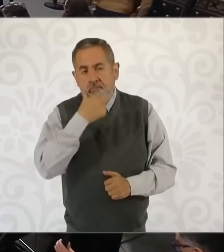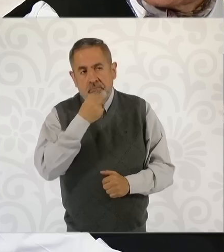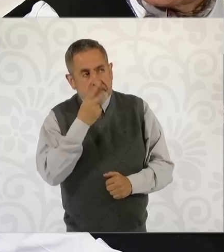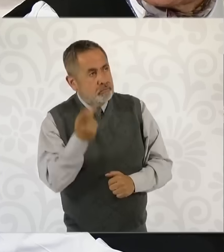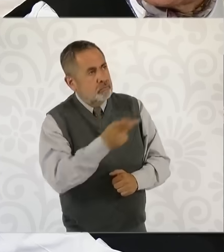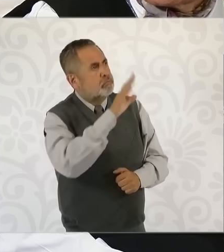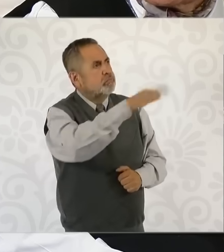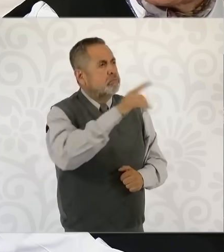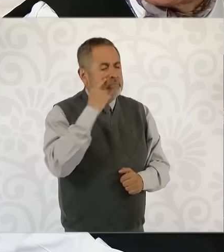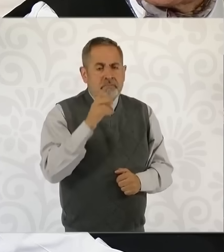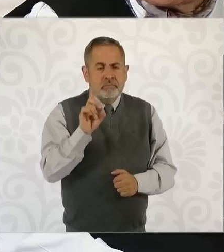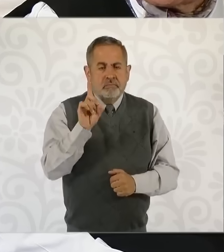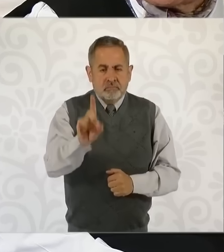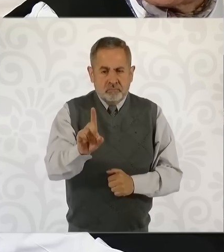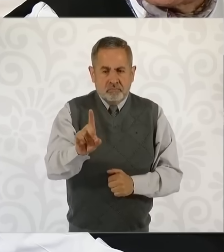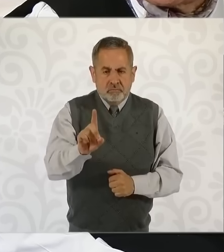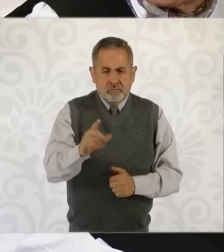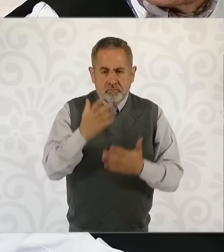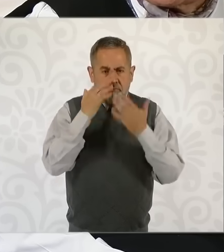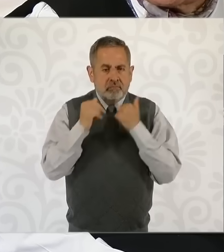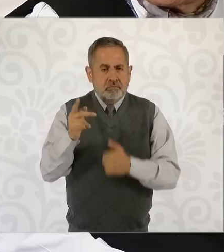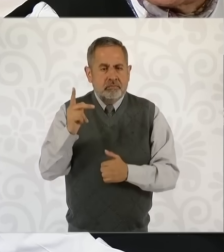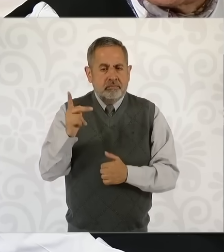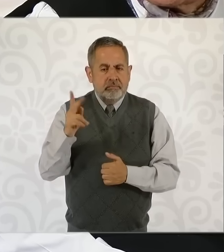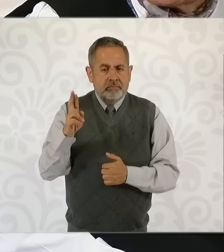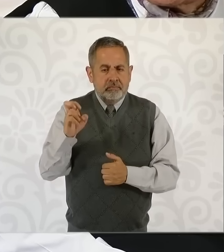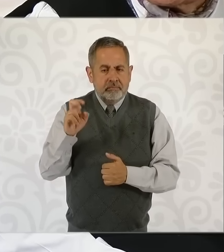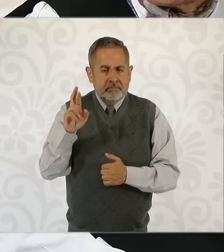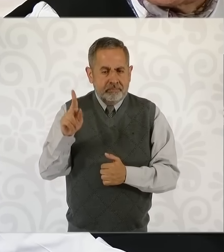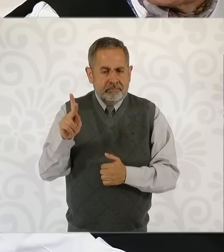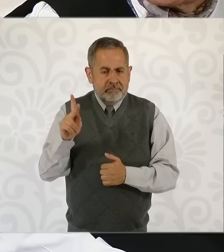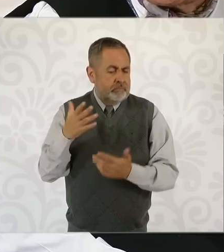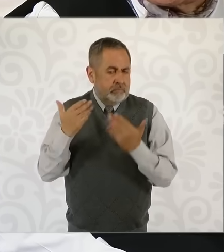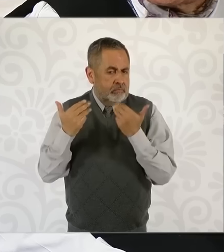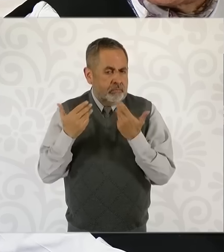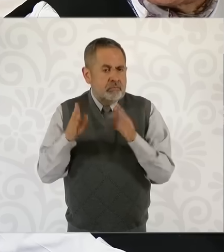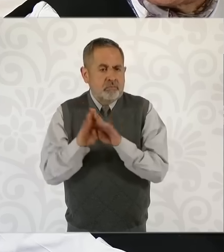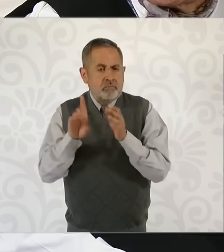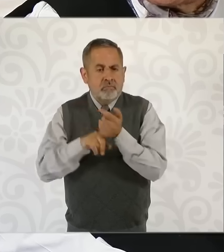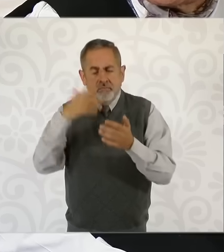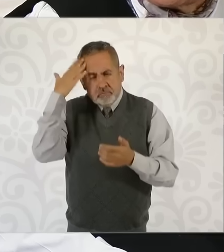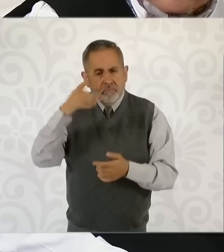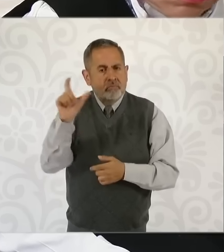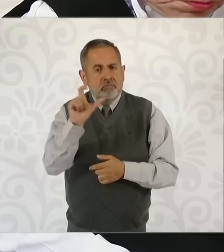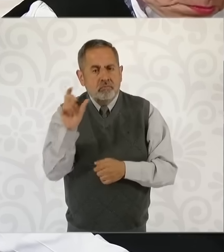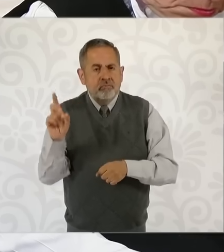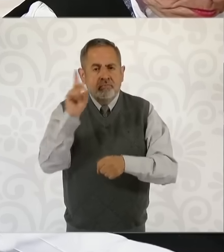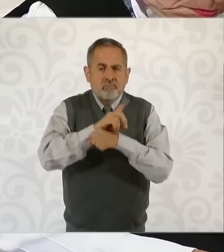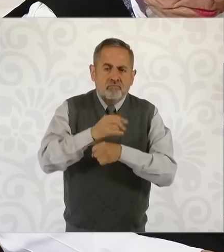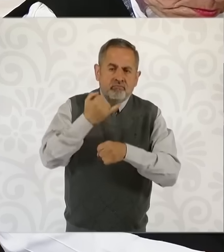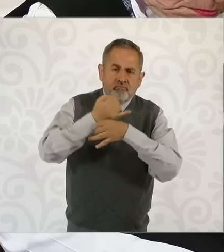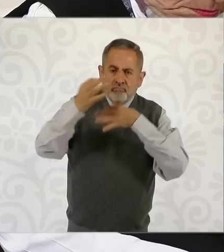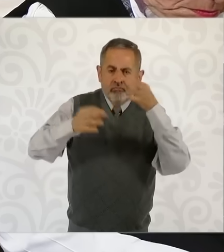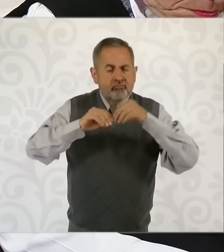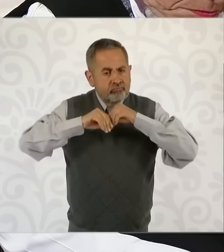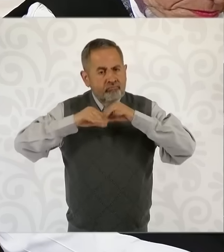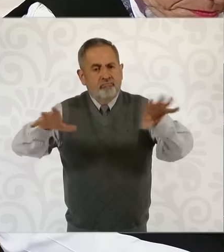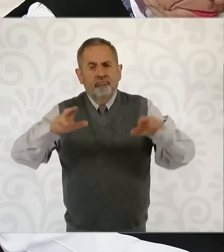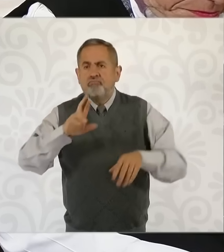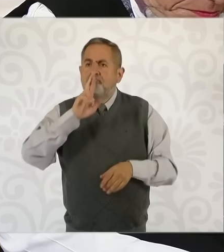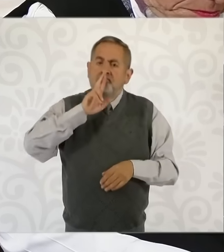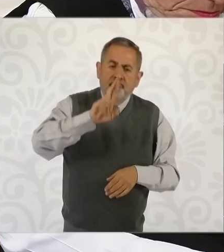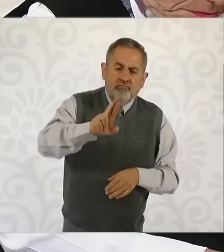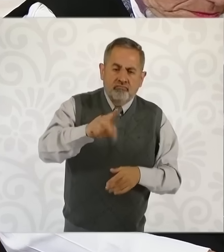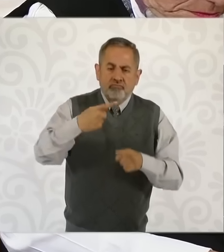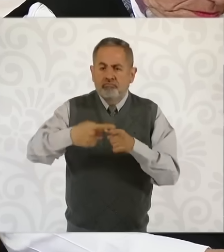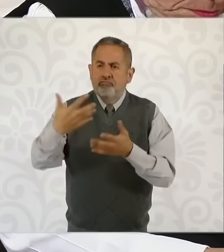no va a haber esta vez PREP o esos resultados preliminares, saber cómo y cuándo se van a publicar los resultados de